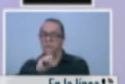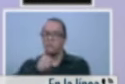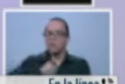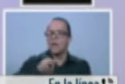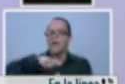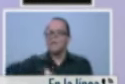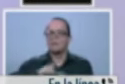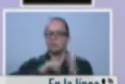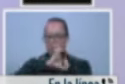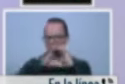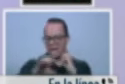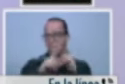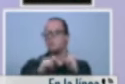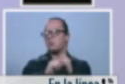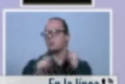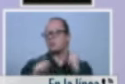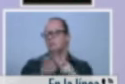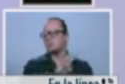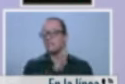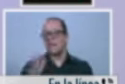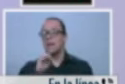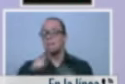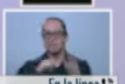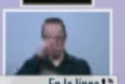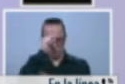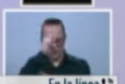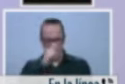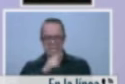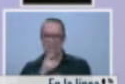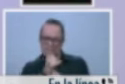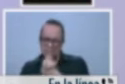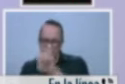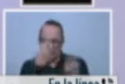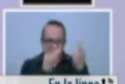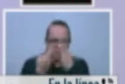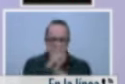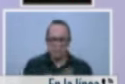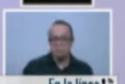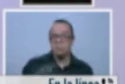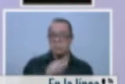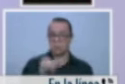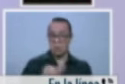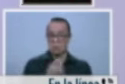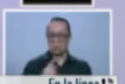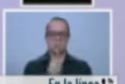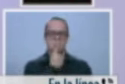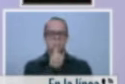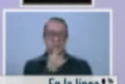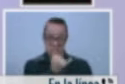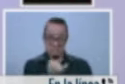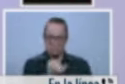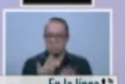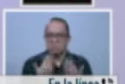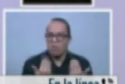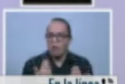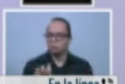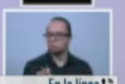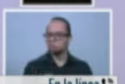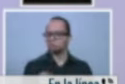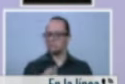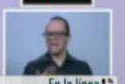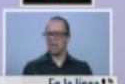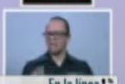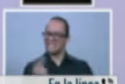solamente de lo que son las ideas o las propuestas. Finalmente, los candidatos durante las campañas, independientemente de que sean cada vez más cortas,